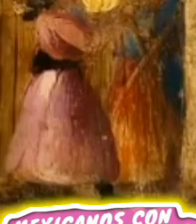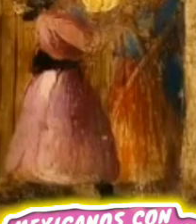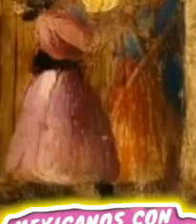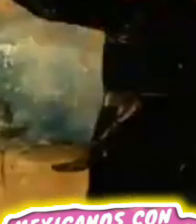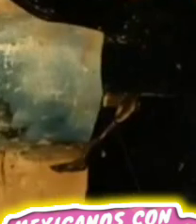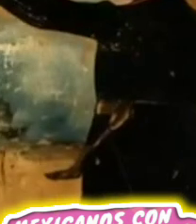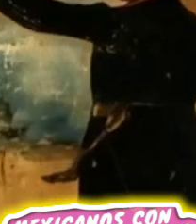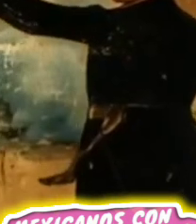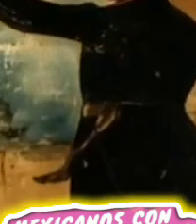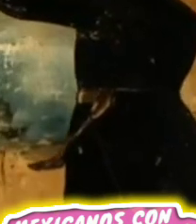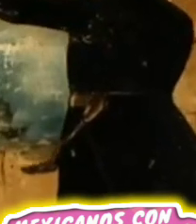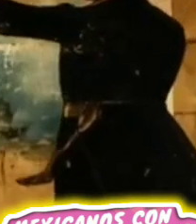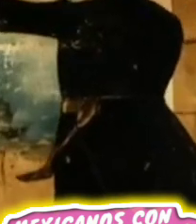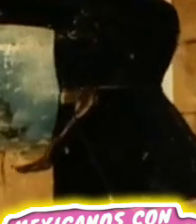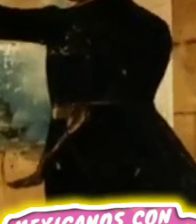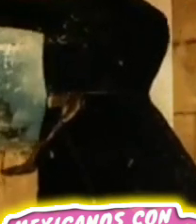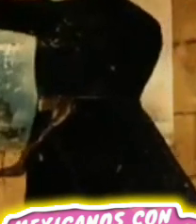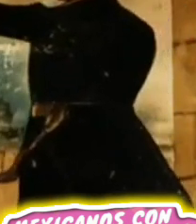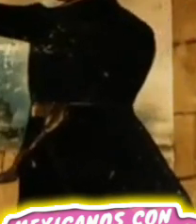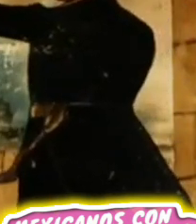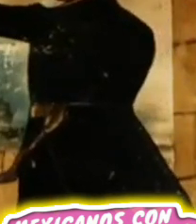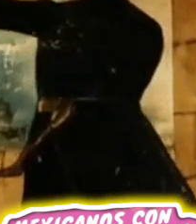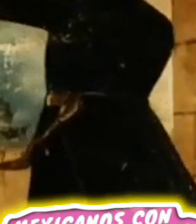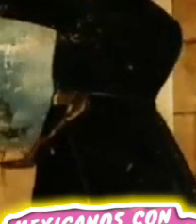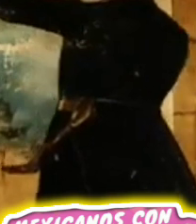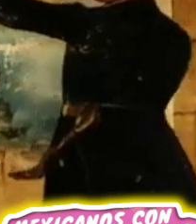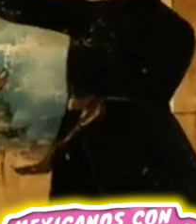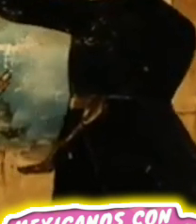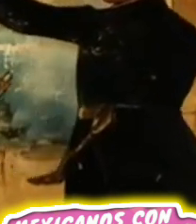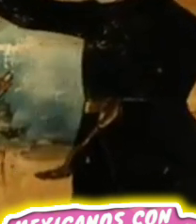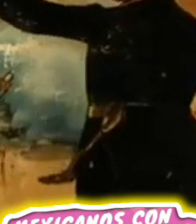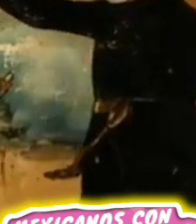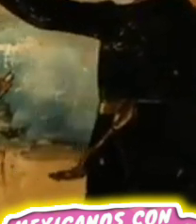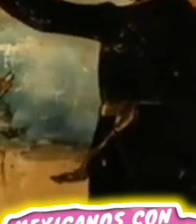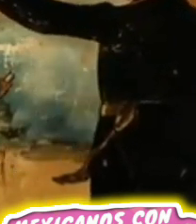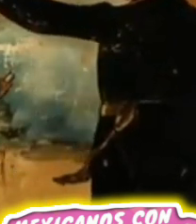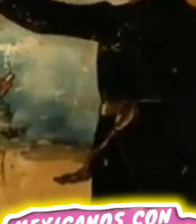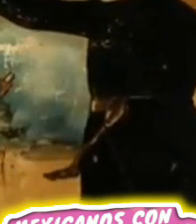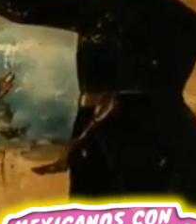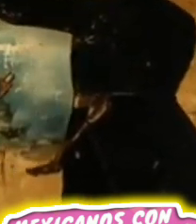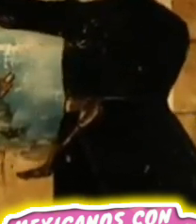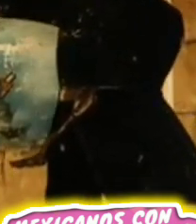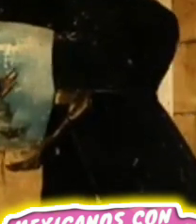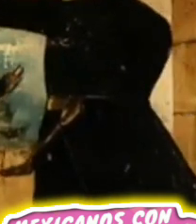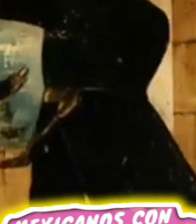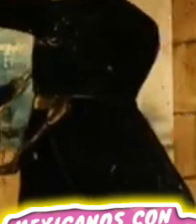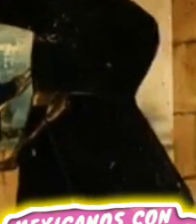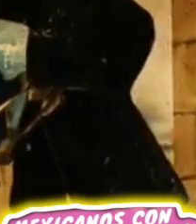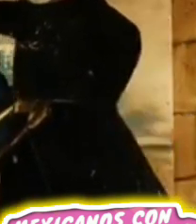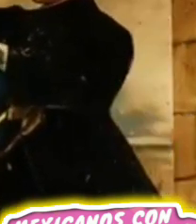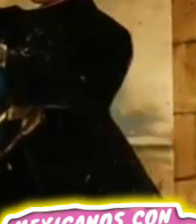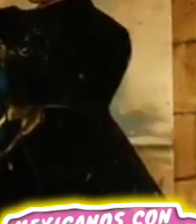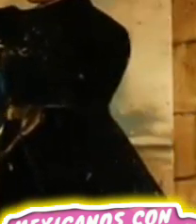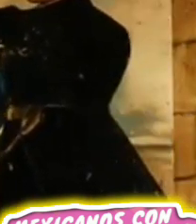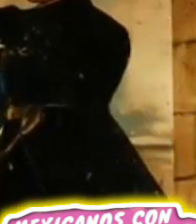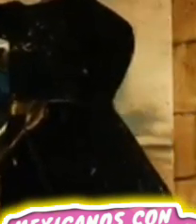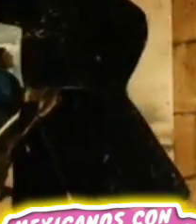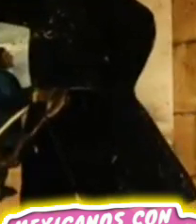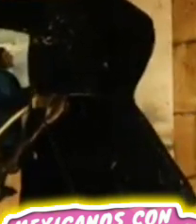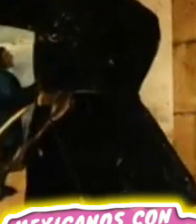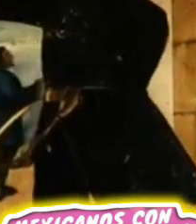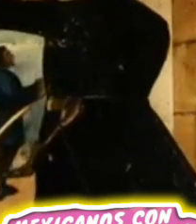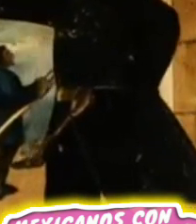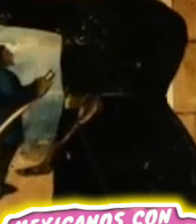de bronca. El teniente Lanza ordenó que mataran a las primeras que intentaran tomar el cuartel por asalto